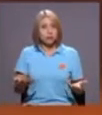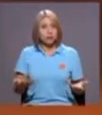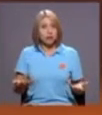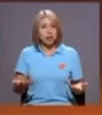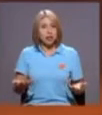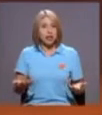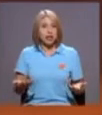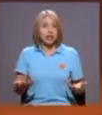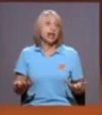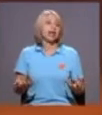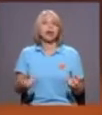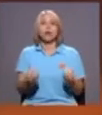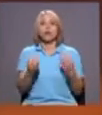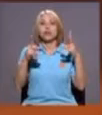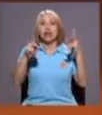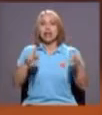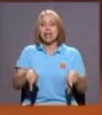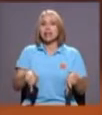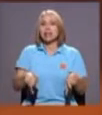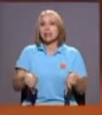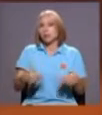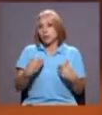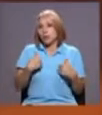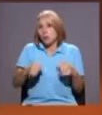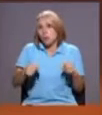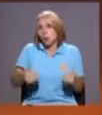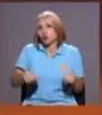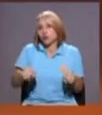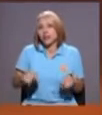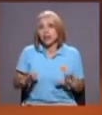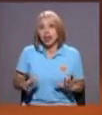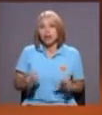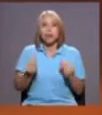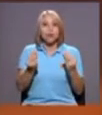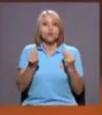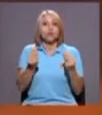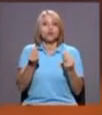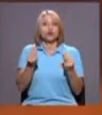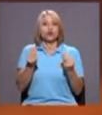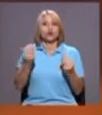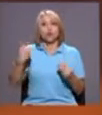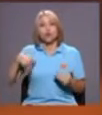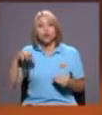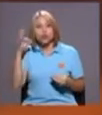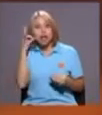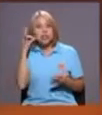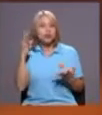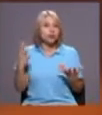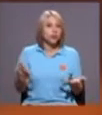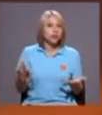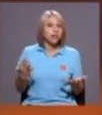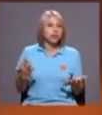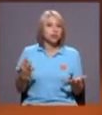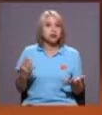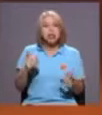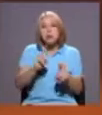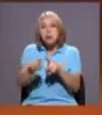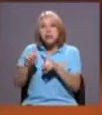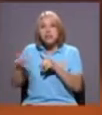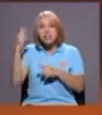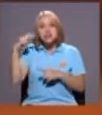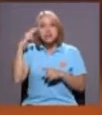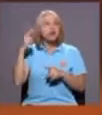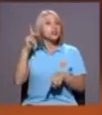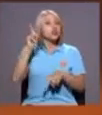que deja mucha gente con una posibilidad, muchos muchachos y muchachas que por los motivos que sea no pudieron pasar el bachillerato